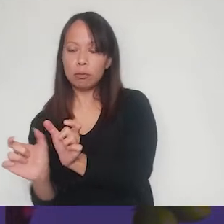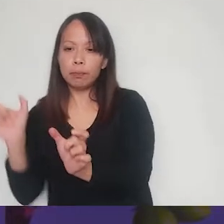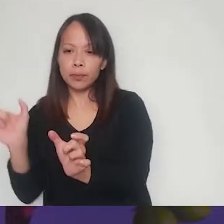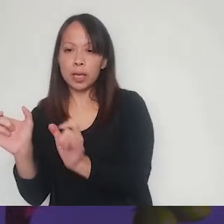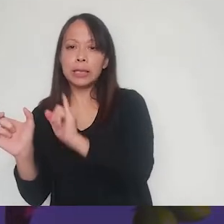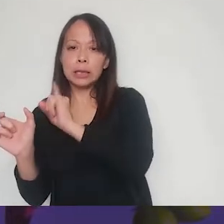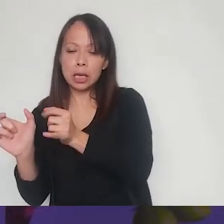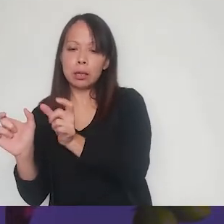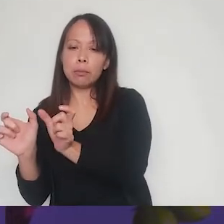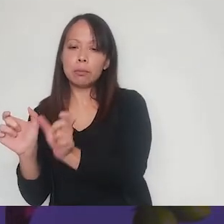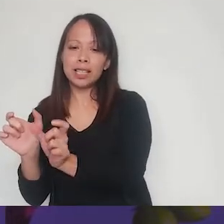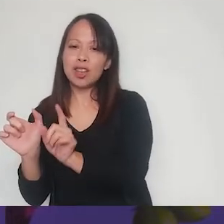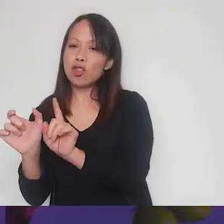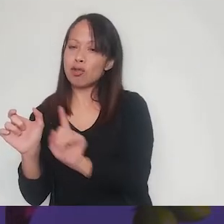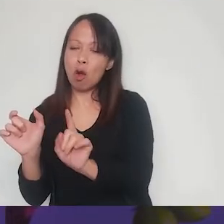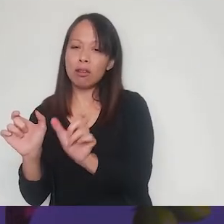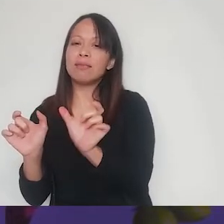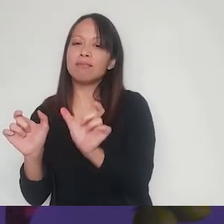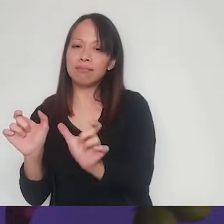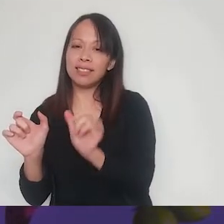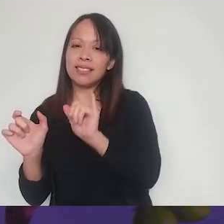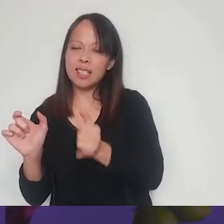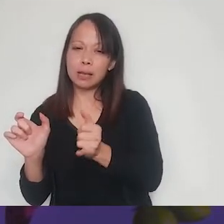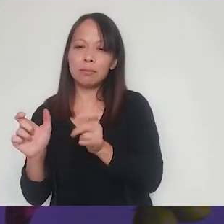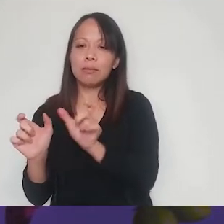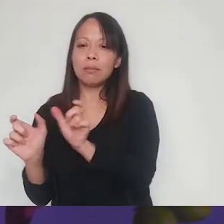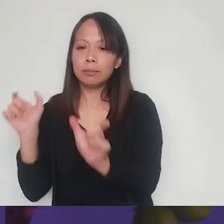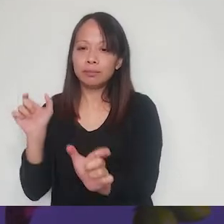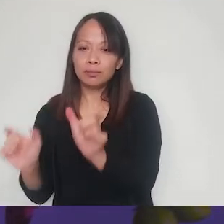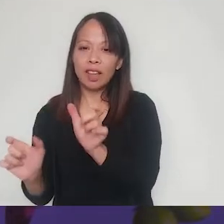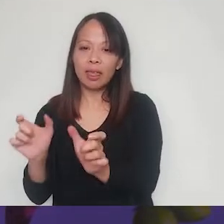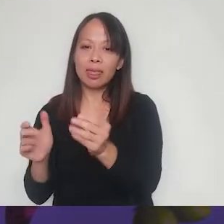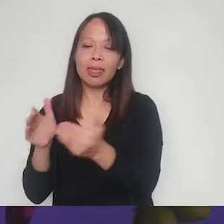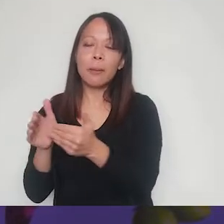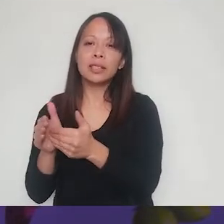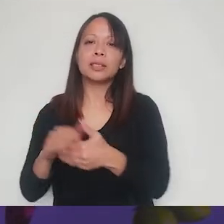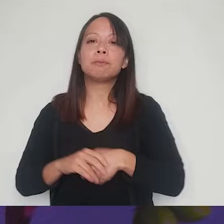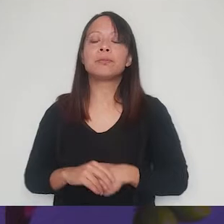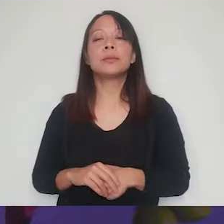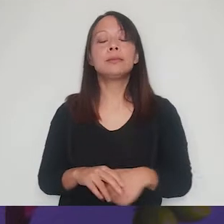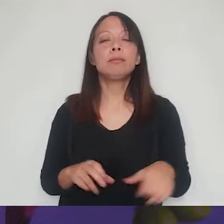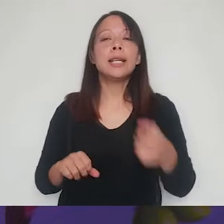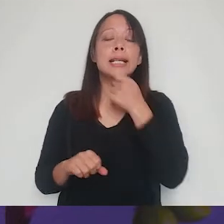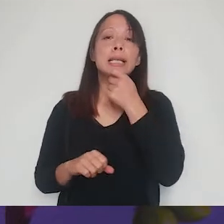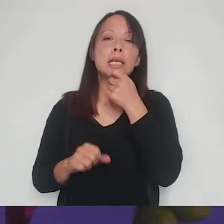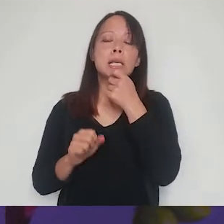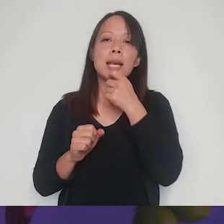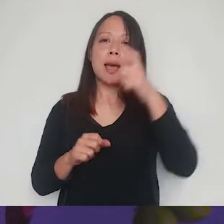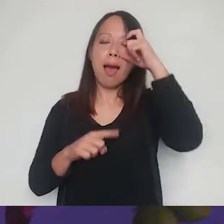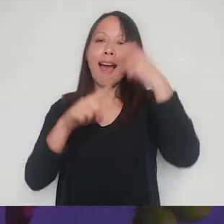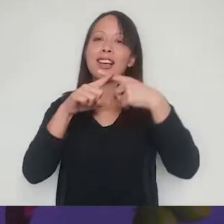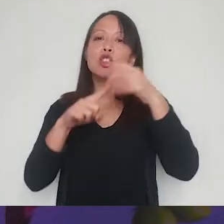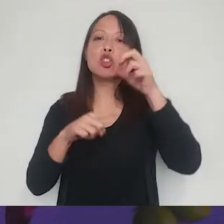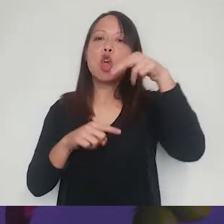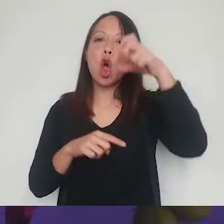al salteado del exón. Es importante porque este modelo para los exones en donde la transcripción